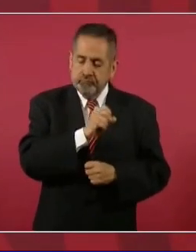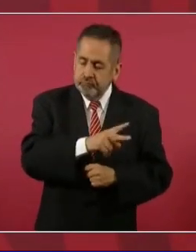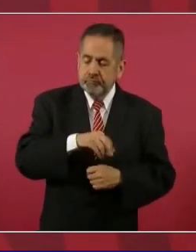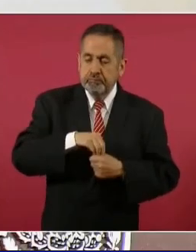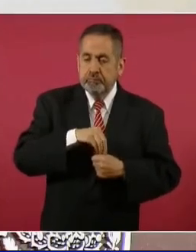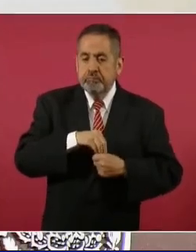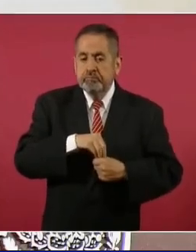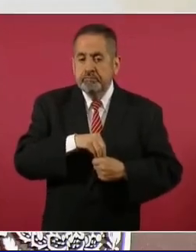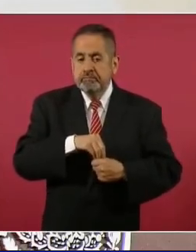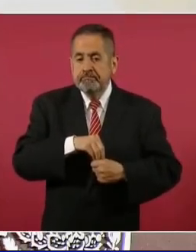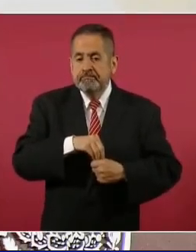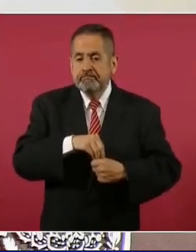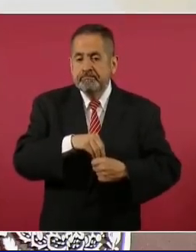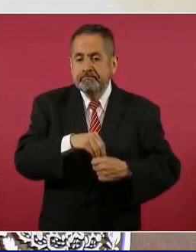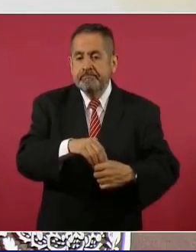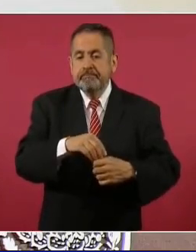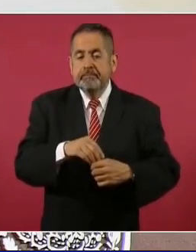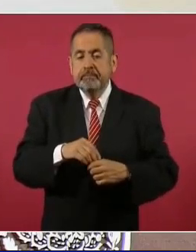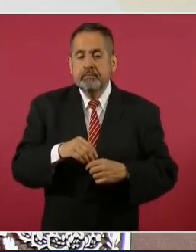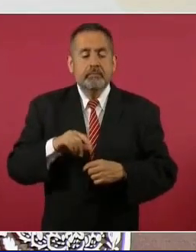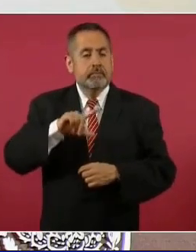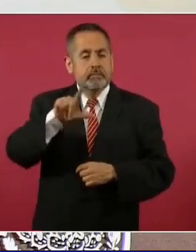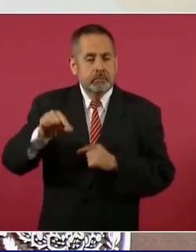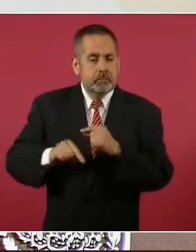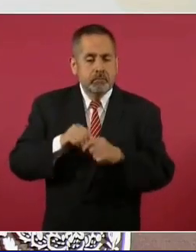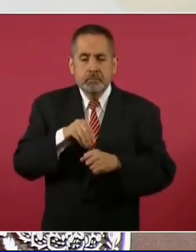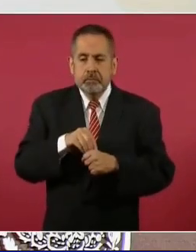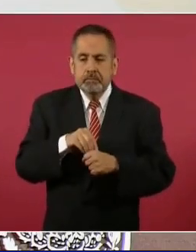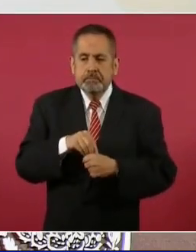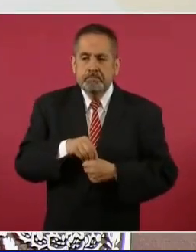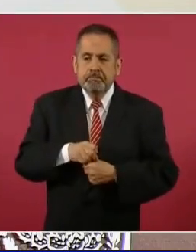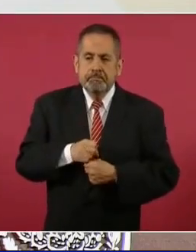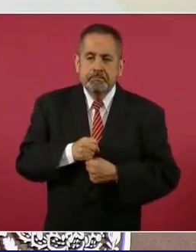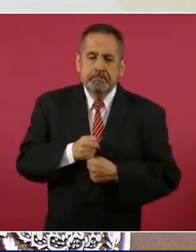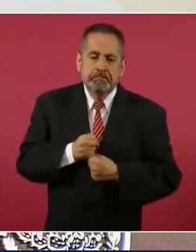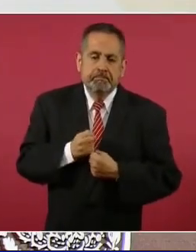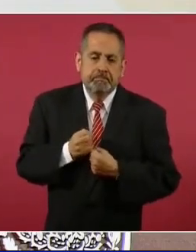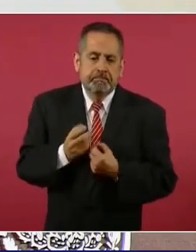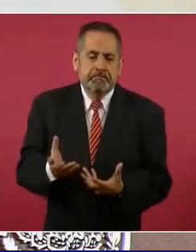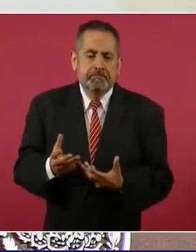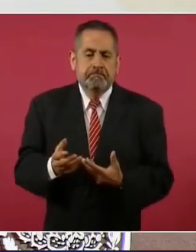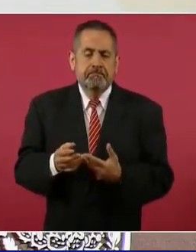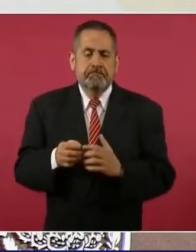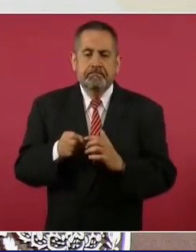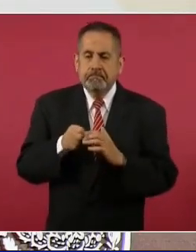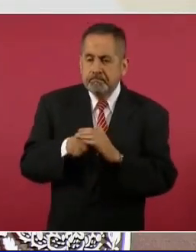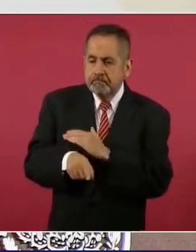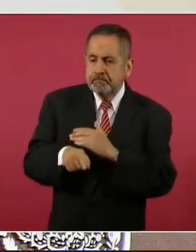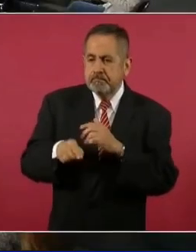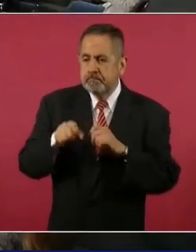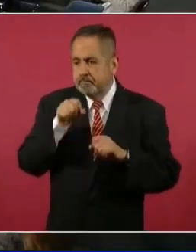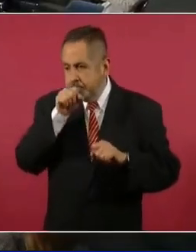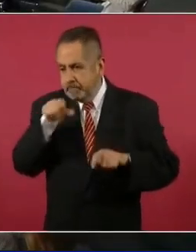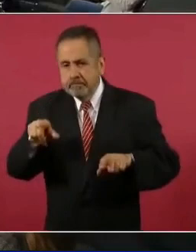y poco a poco se fue avanzando, se fue avanzando, se fue avanzando.